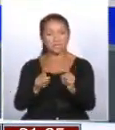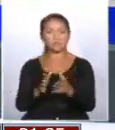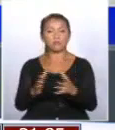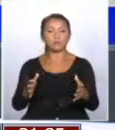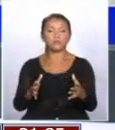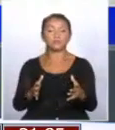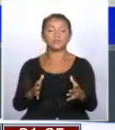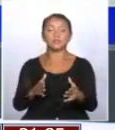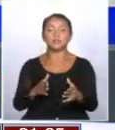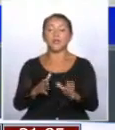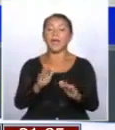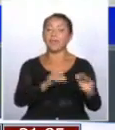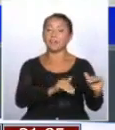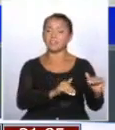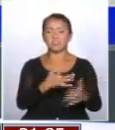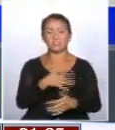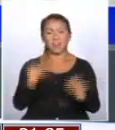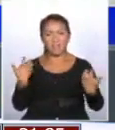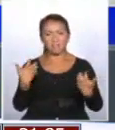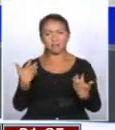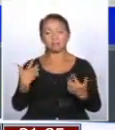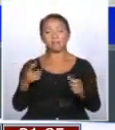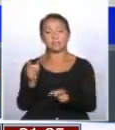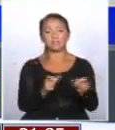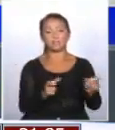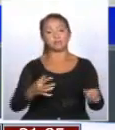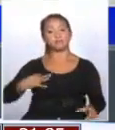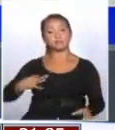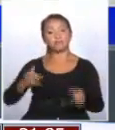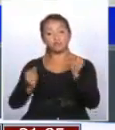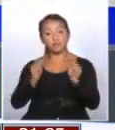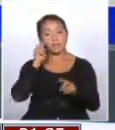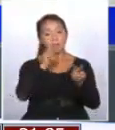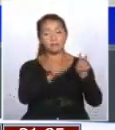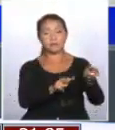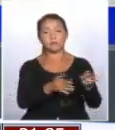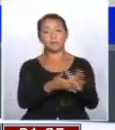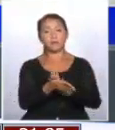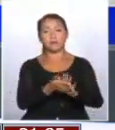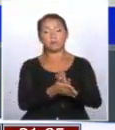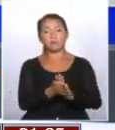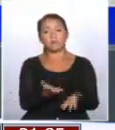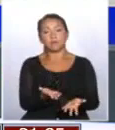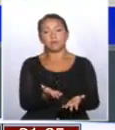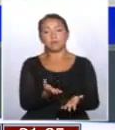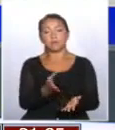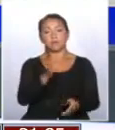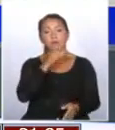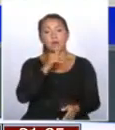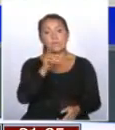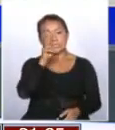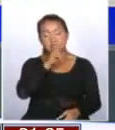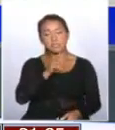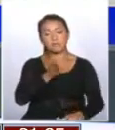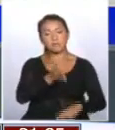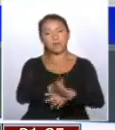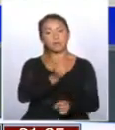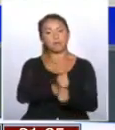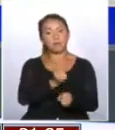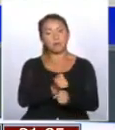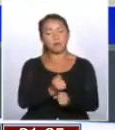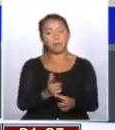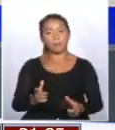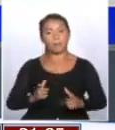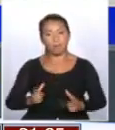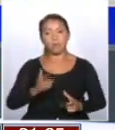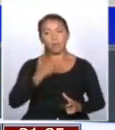medida, muchas veces indigna a la ciudadanía, es cuando uno puede ver la ausencia parlamentaria sin justificación alguna. Y uno señala, cuando